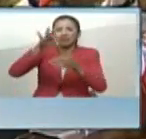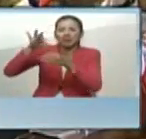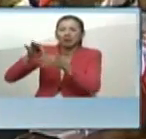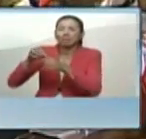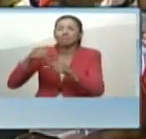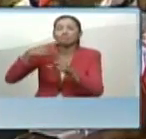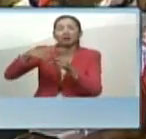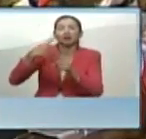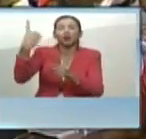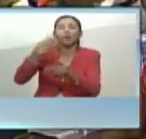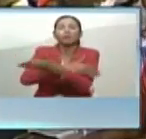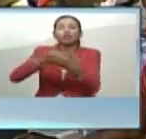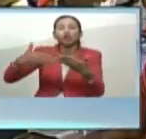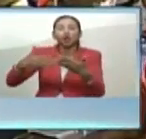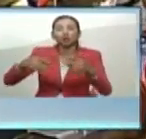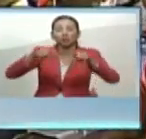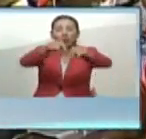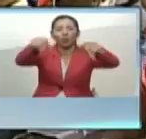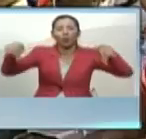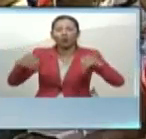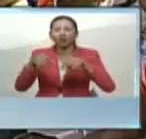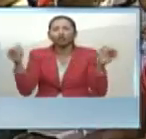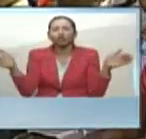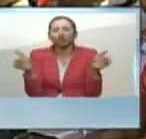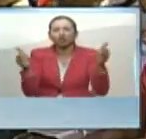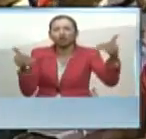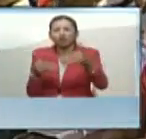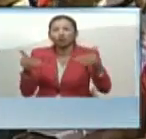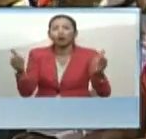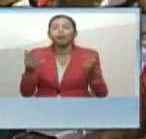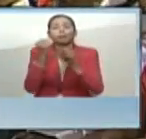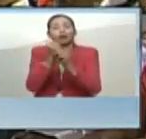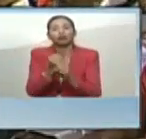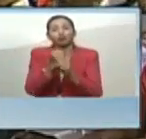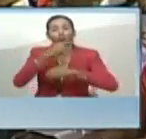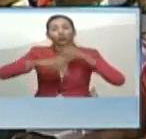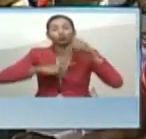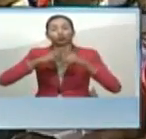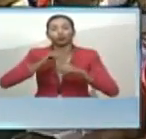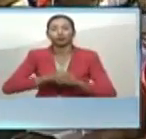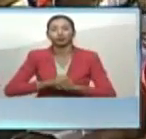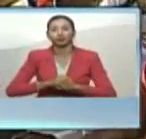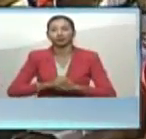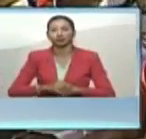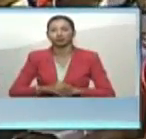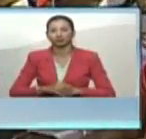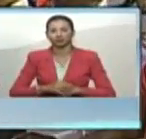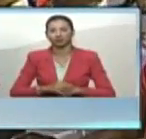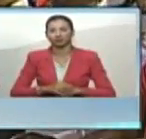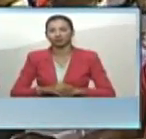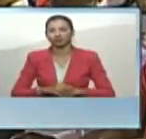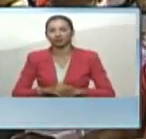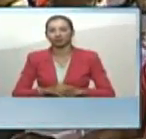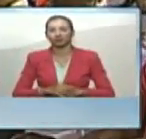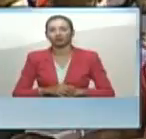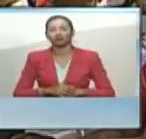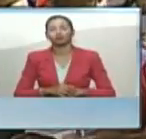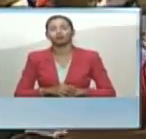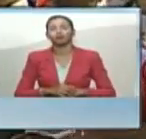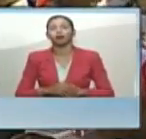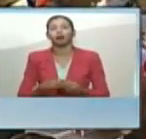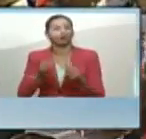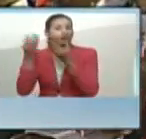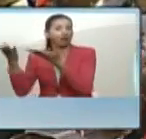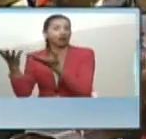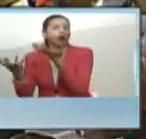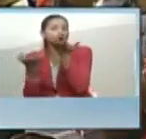huertos escolares que están produciendo y que estamos esperando la producción para el intermedio de nuestro sistema escolar alimenticio.